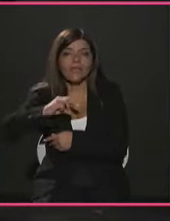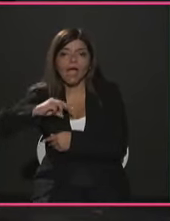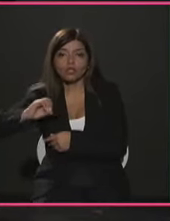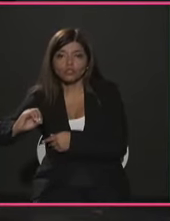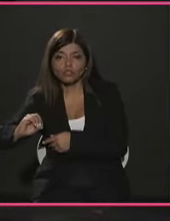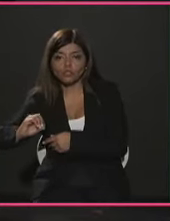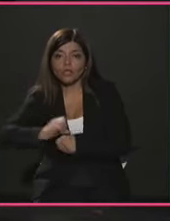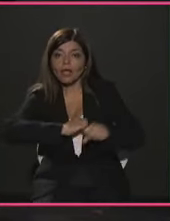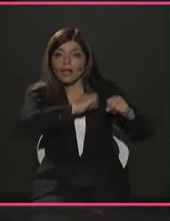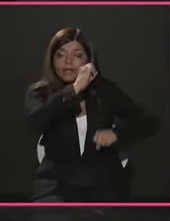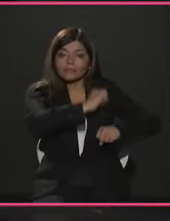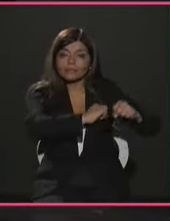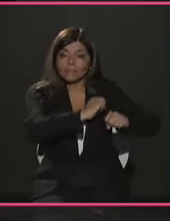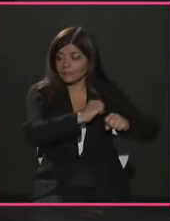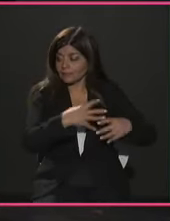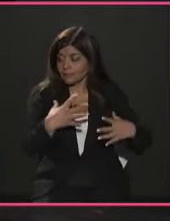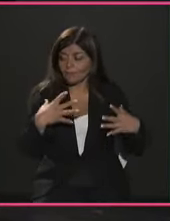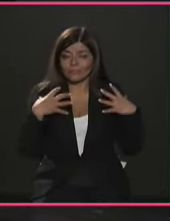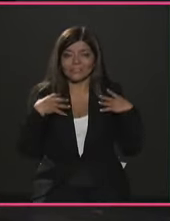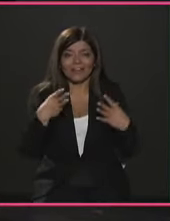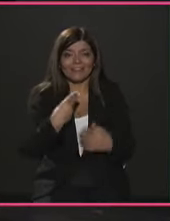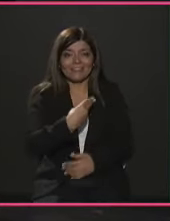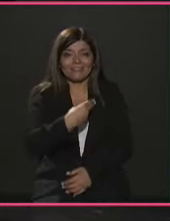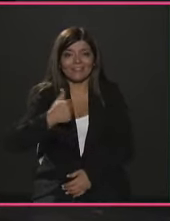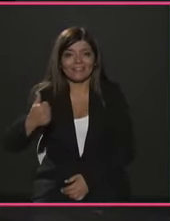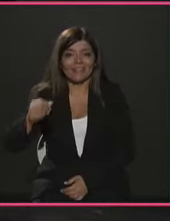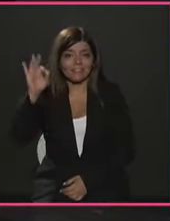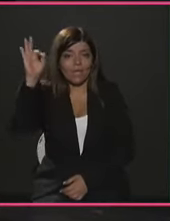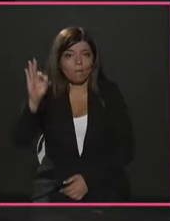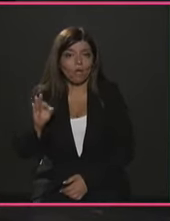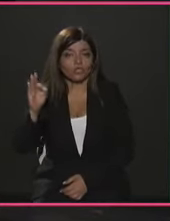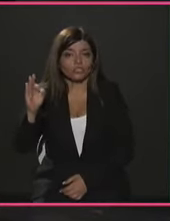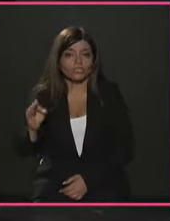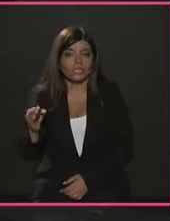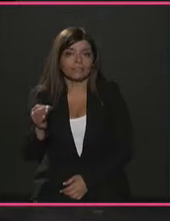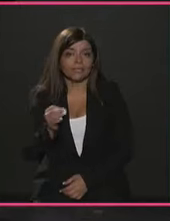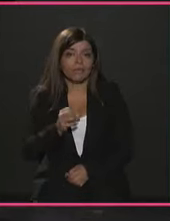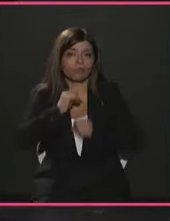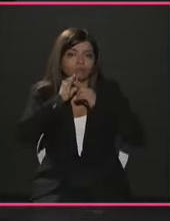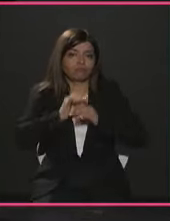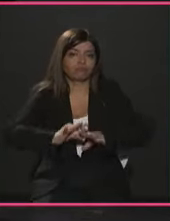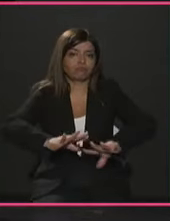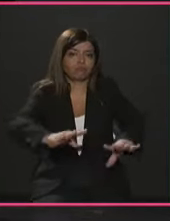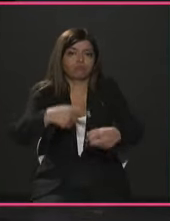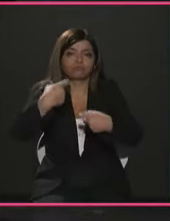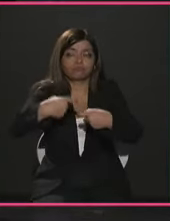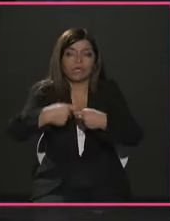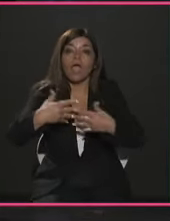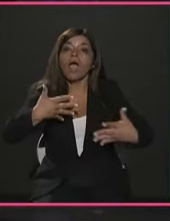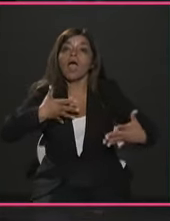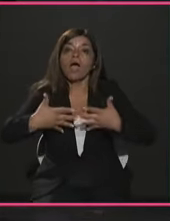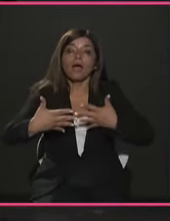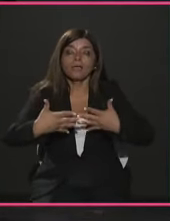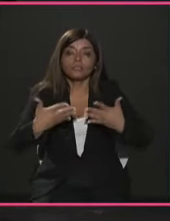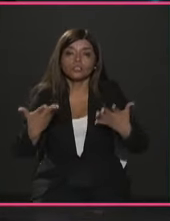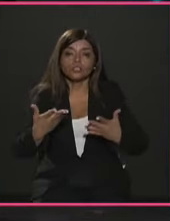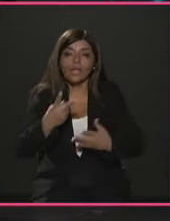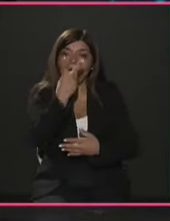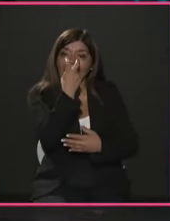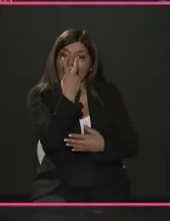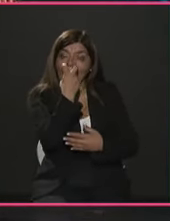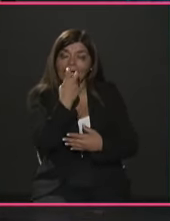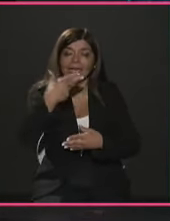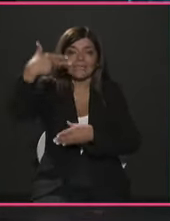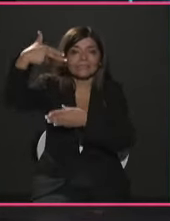es responsable de un 36 por de las emisiones de metano que vienen desde la producción del gas del